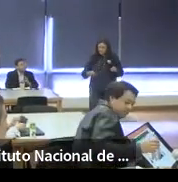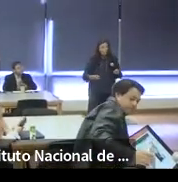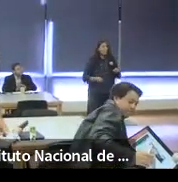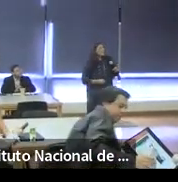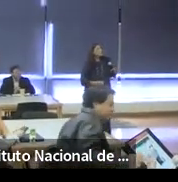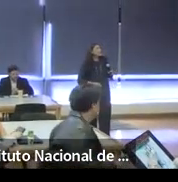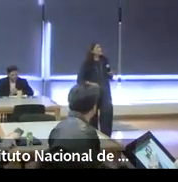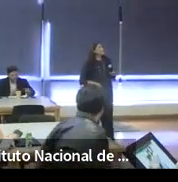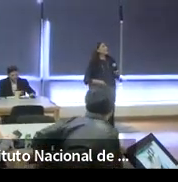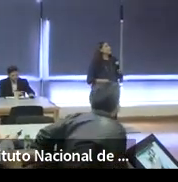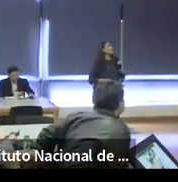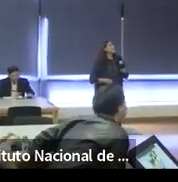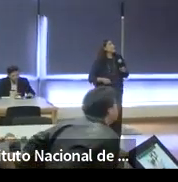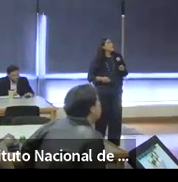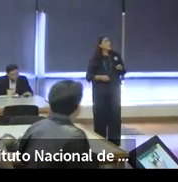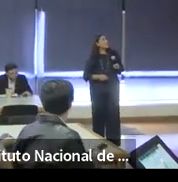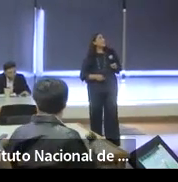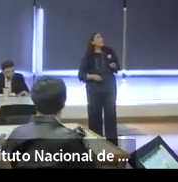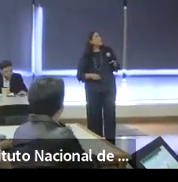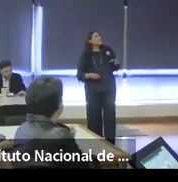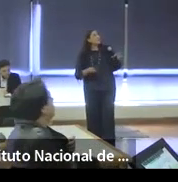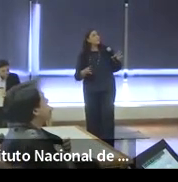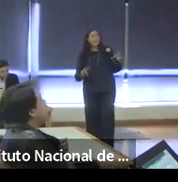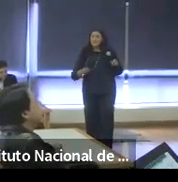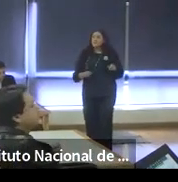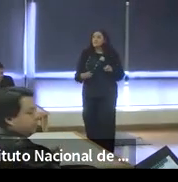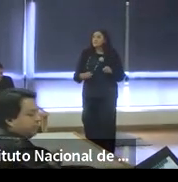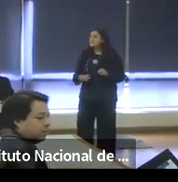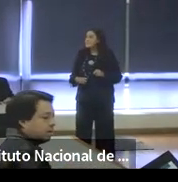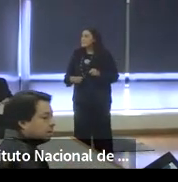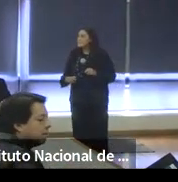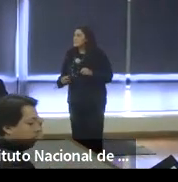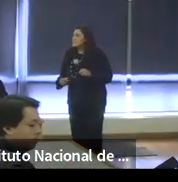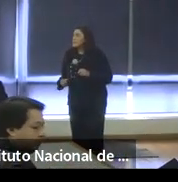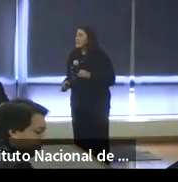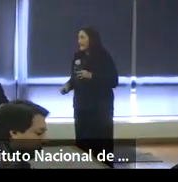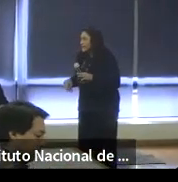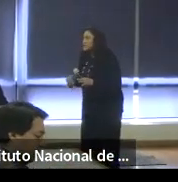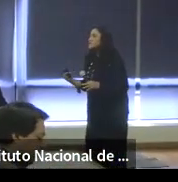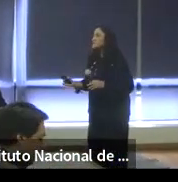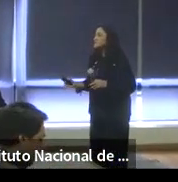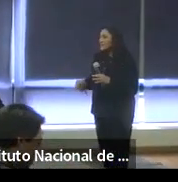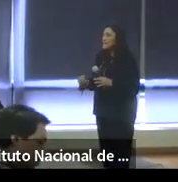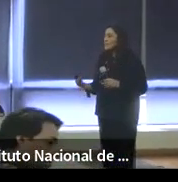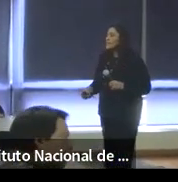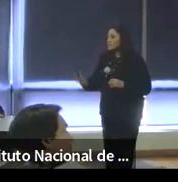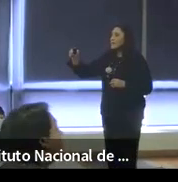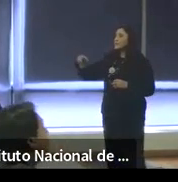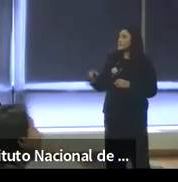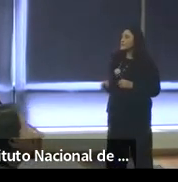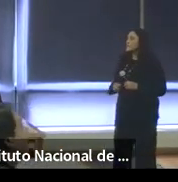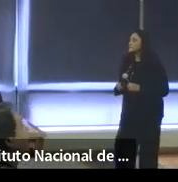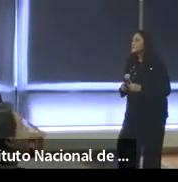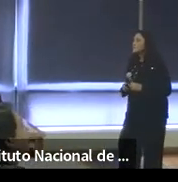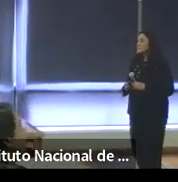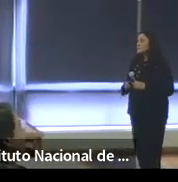cómo vamos a negociar para resolver ese conflicto la negociación tiene que ver con